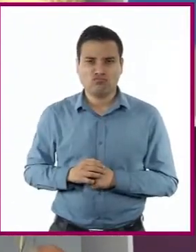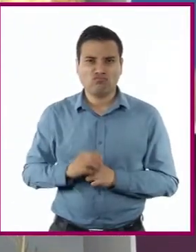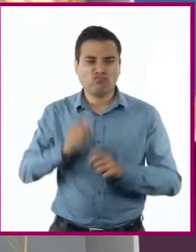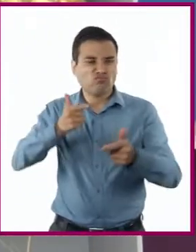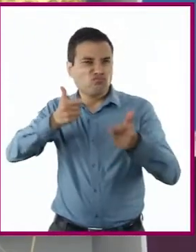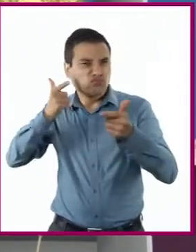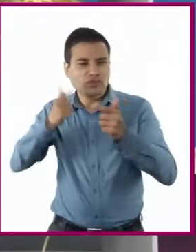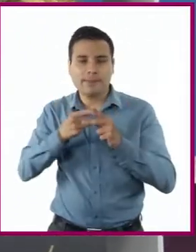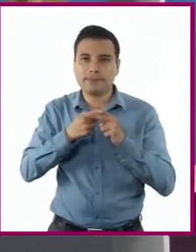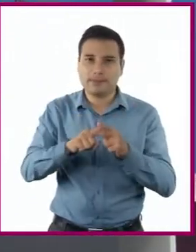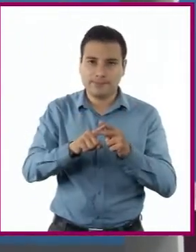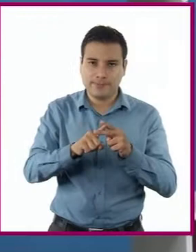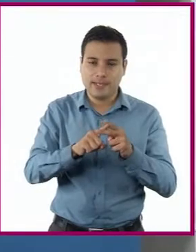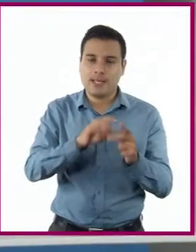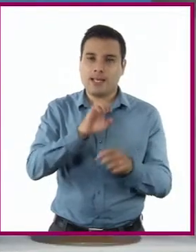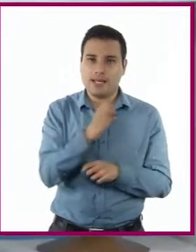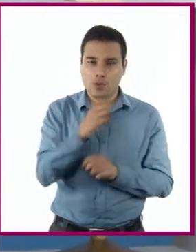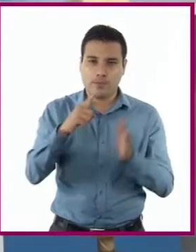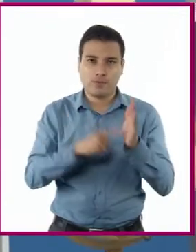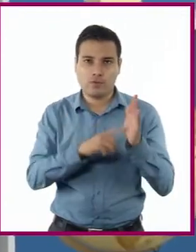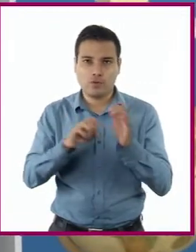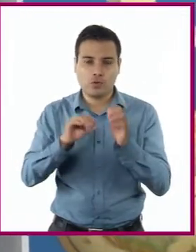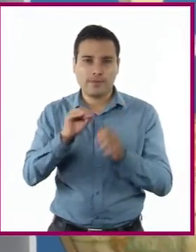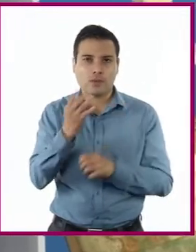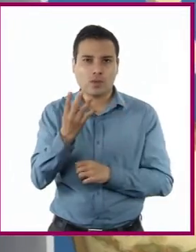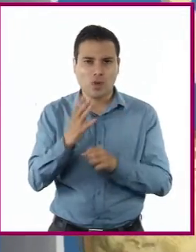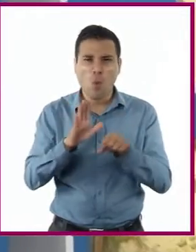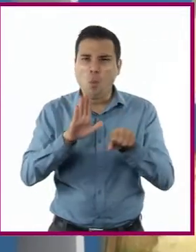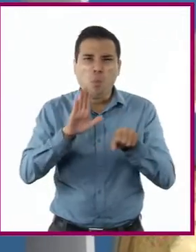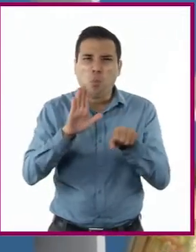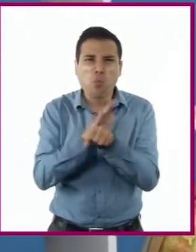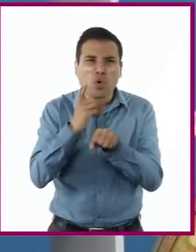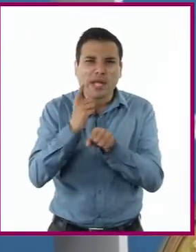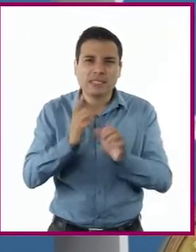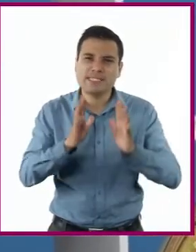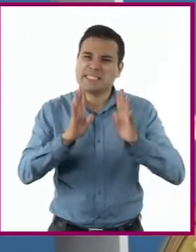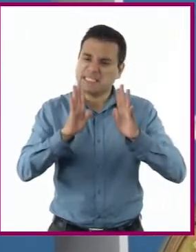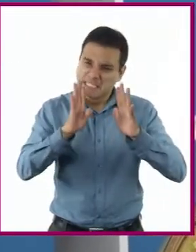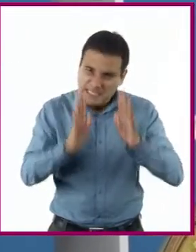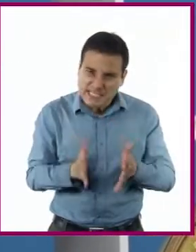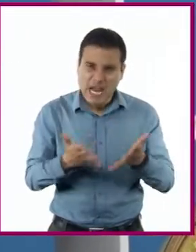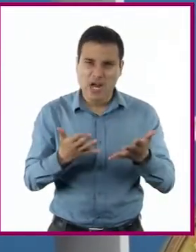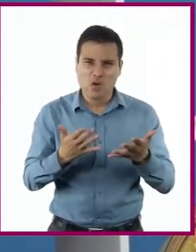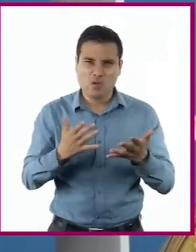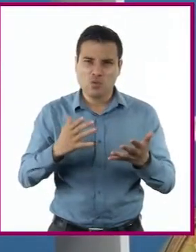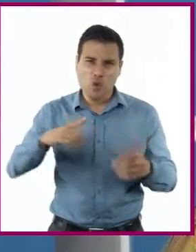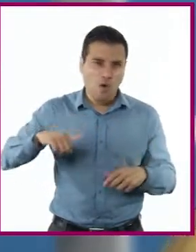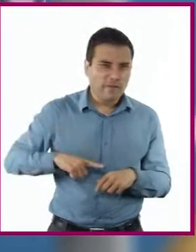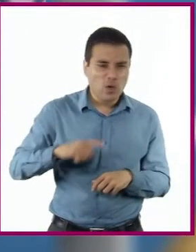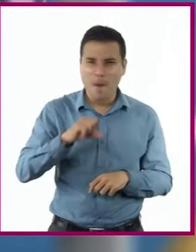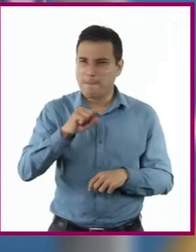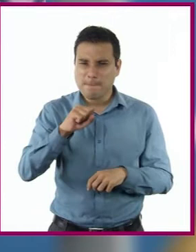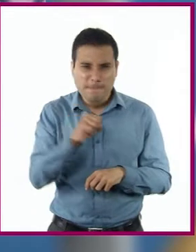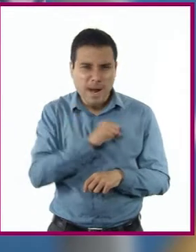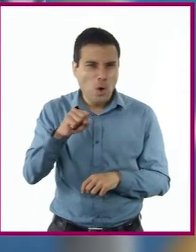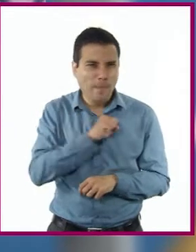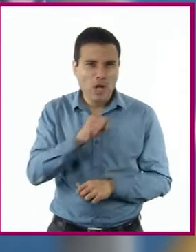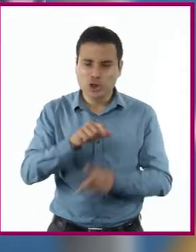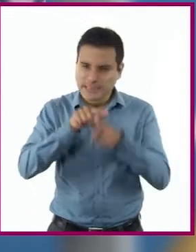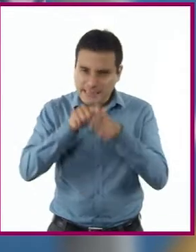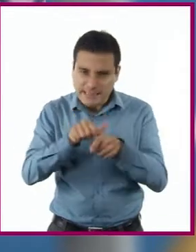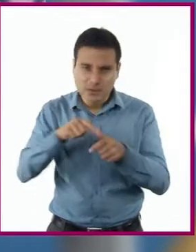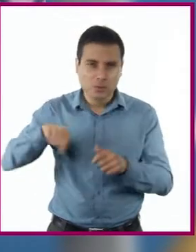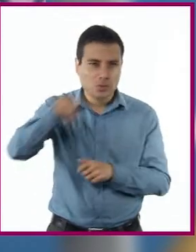de 1994 porque vimos que ya está bueno de tantas maldades que hacen los poderosos. Dijimos que ya